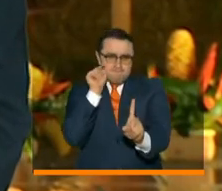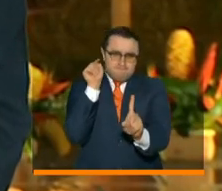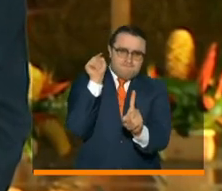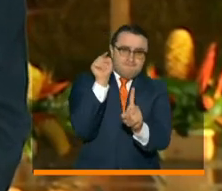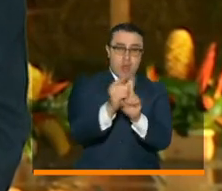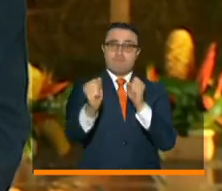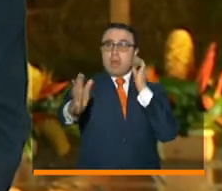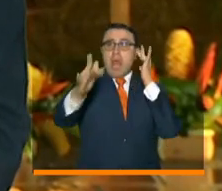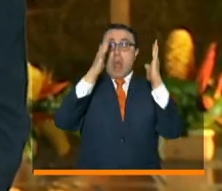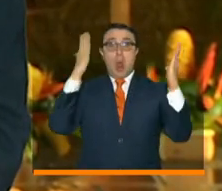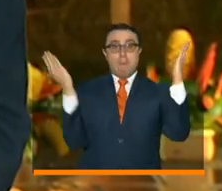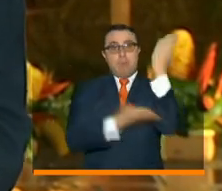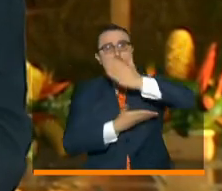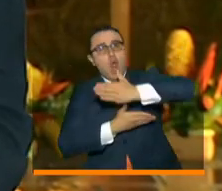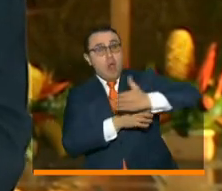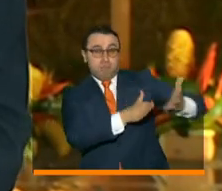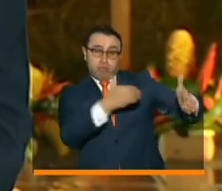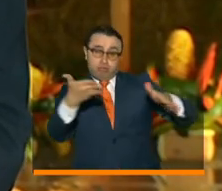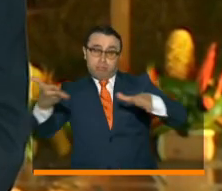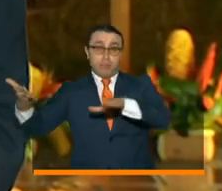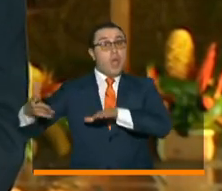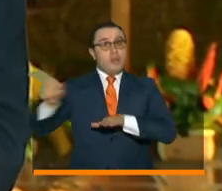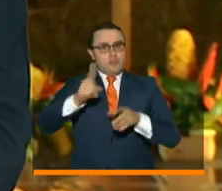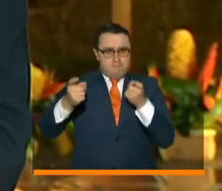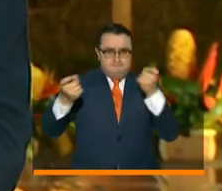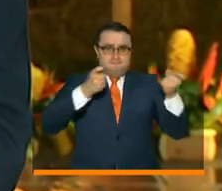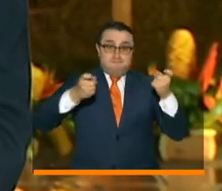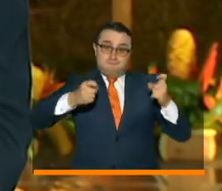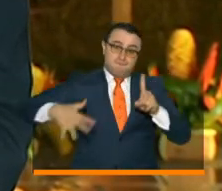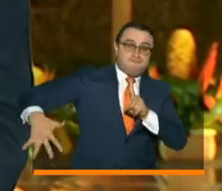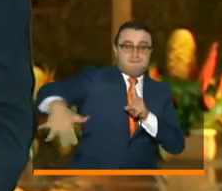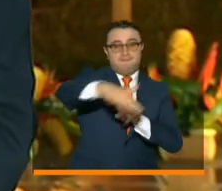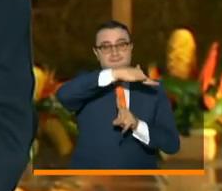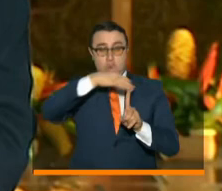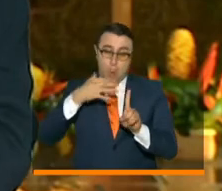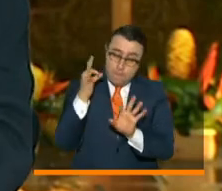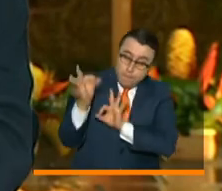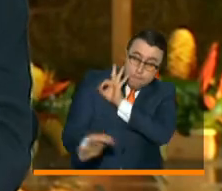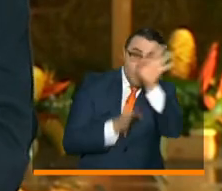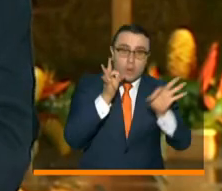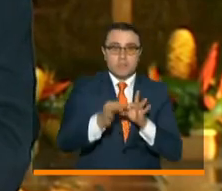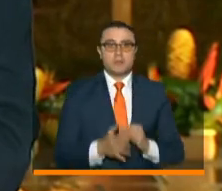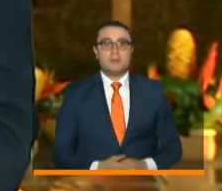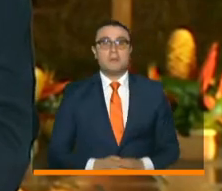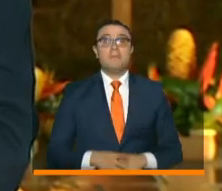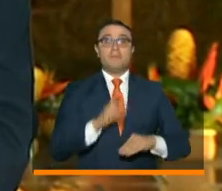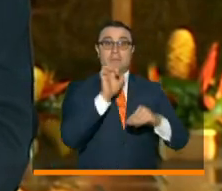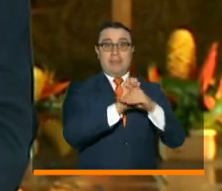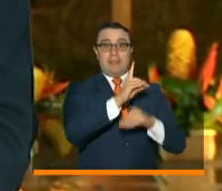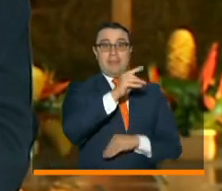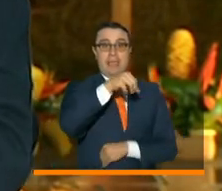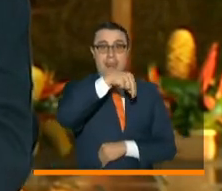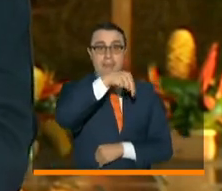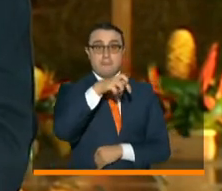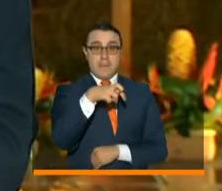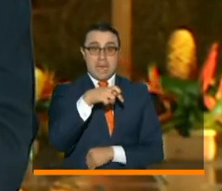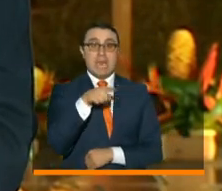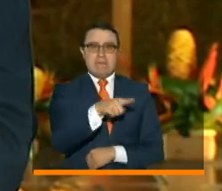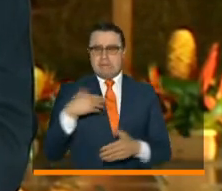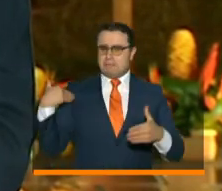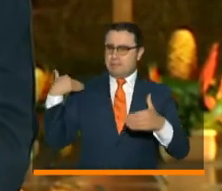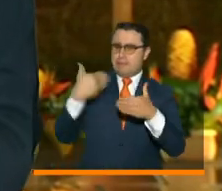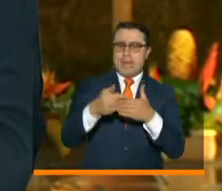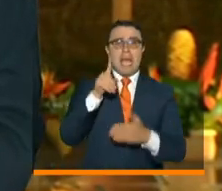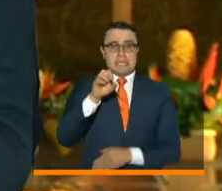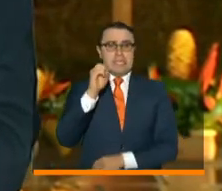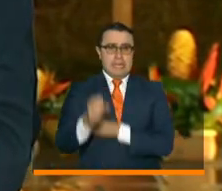la deforestación y hacer una protección sistemática de la biodiversidad. El Departamento Nacional de Planeación, que tiene ya casi